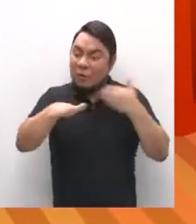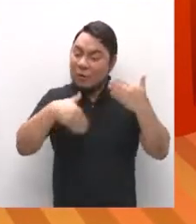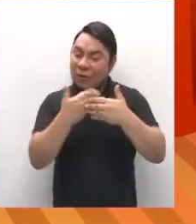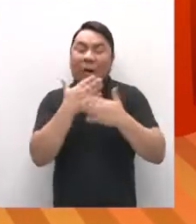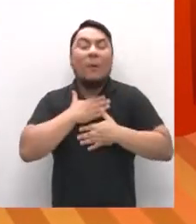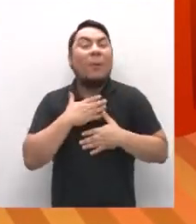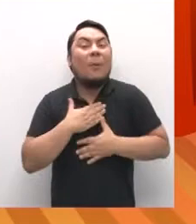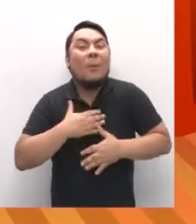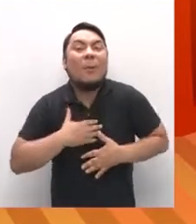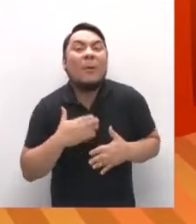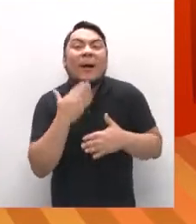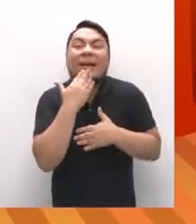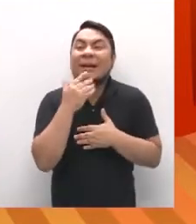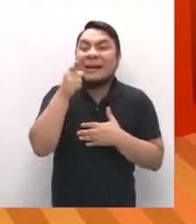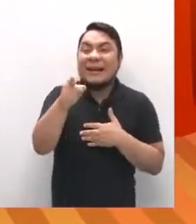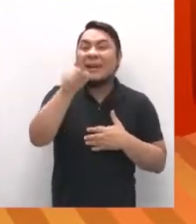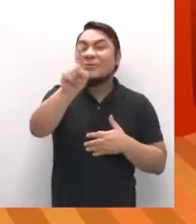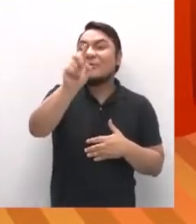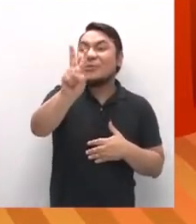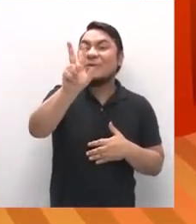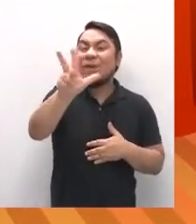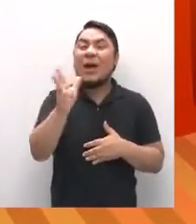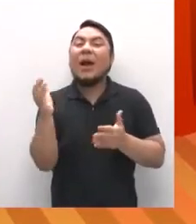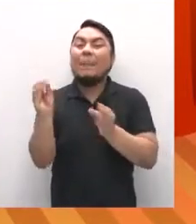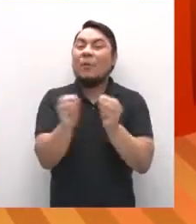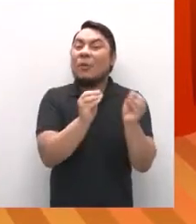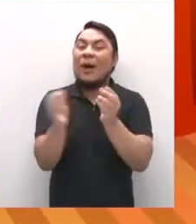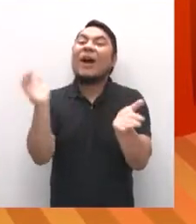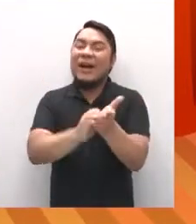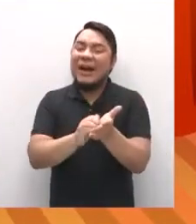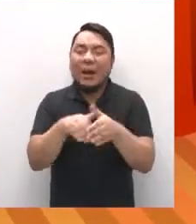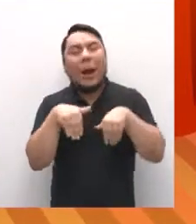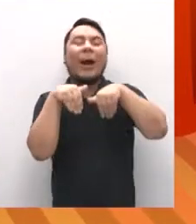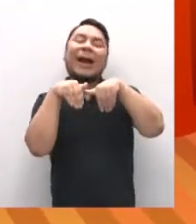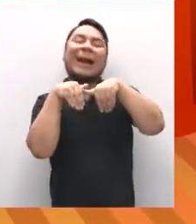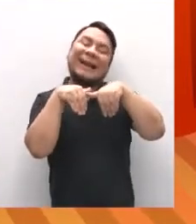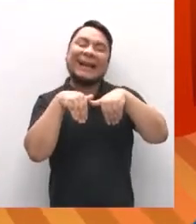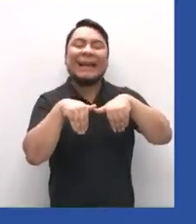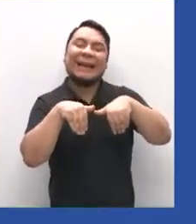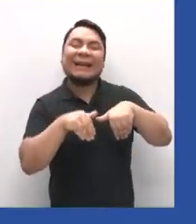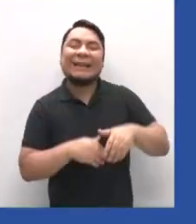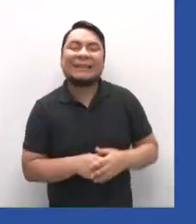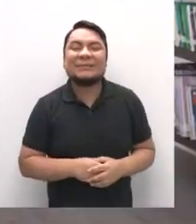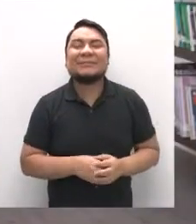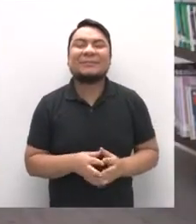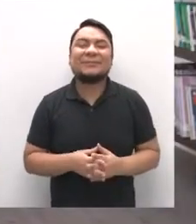nuestro cuerpo con un, dos, tres, me muevo otra vez.